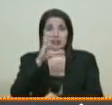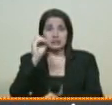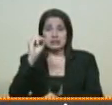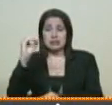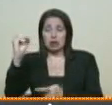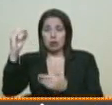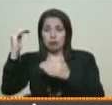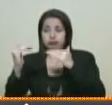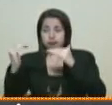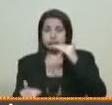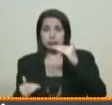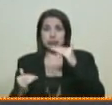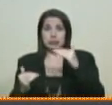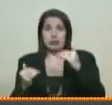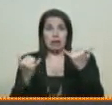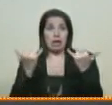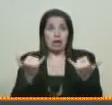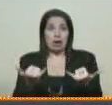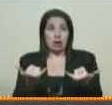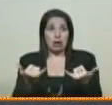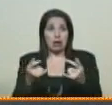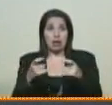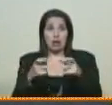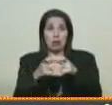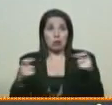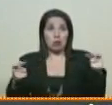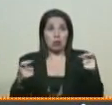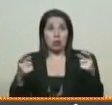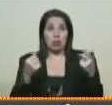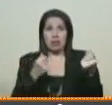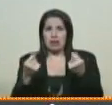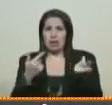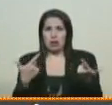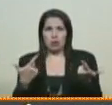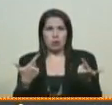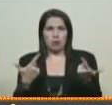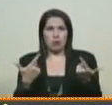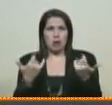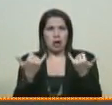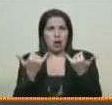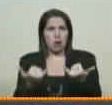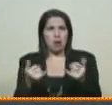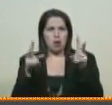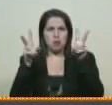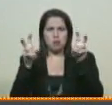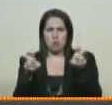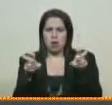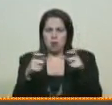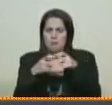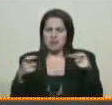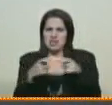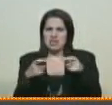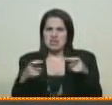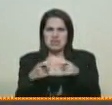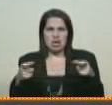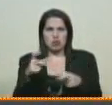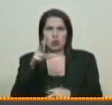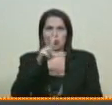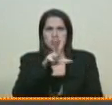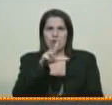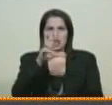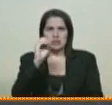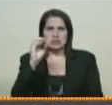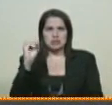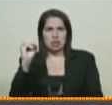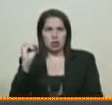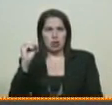sacar de circulación el actual cono monetario y poner en circulación un nuevo cono monetario con tres ceros